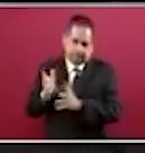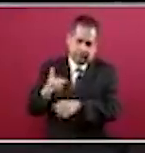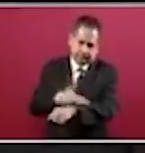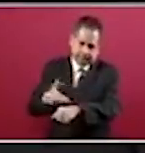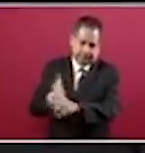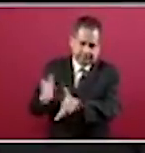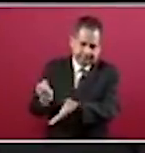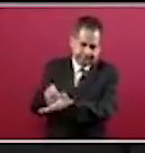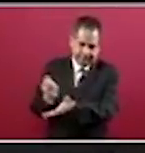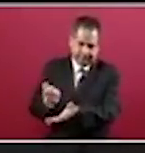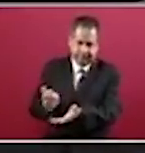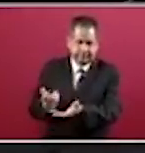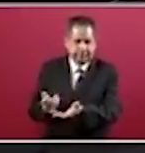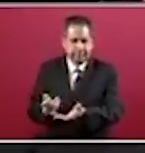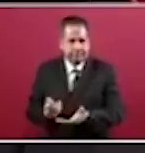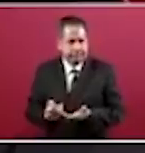ya